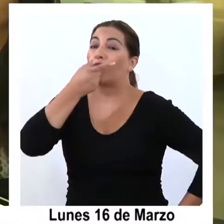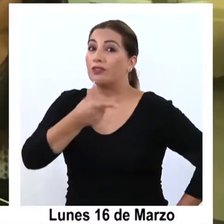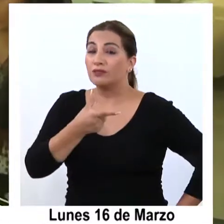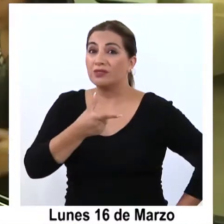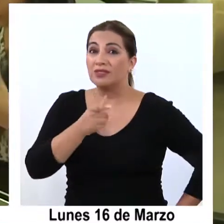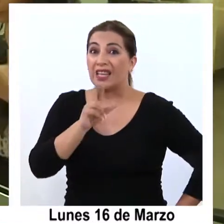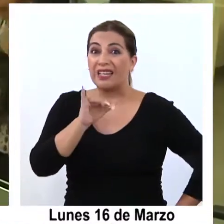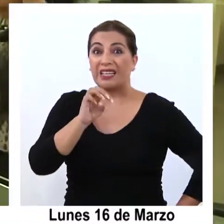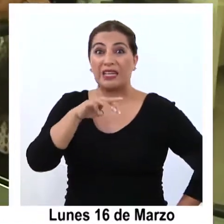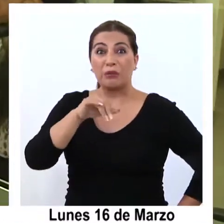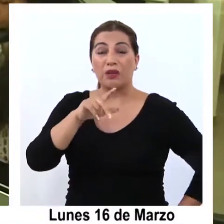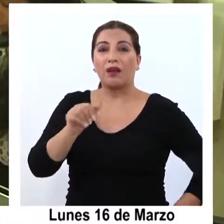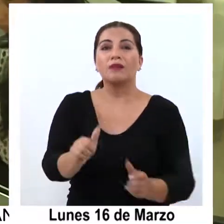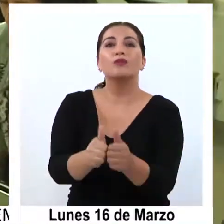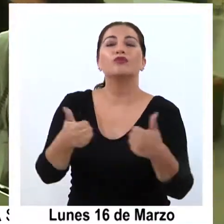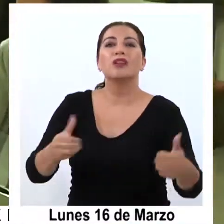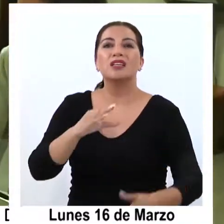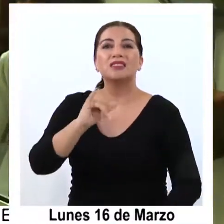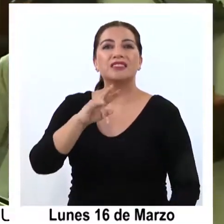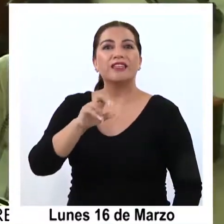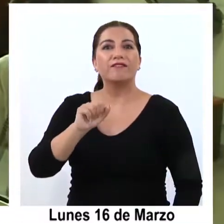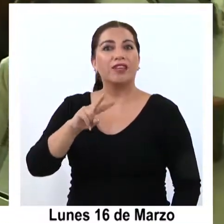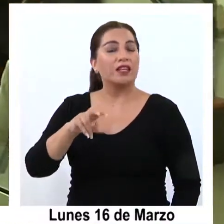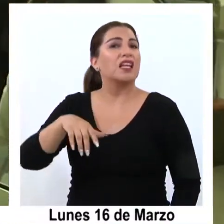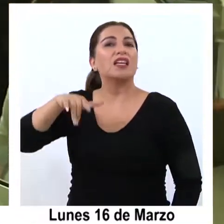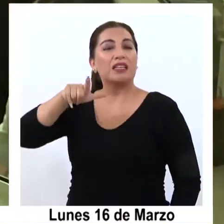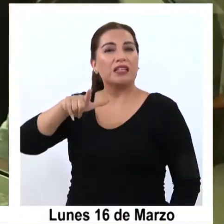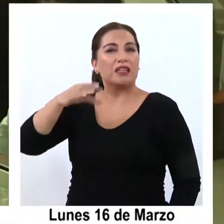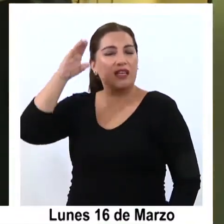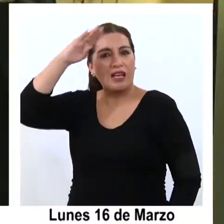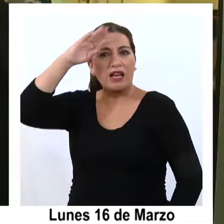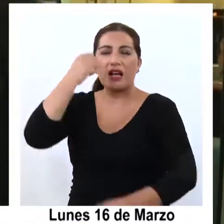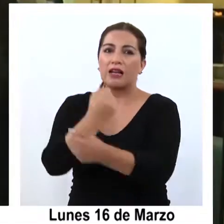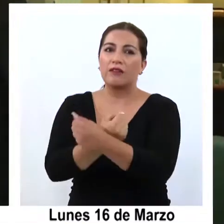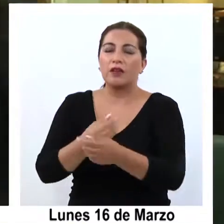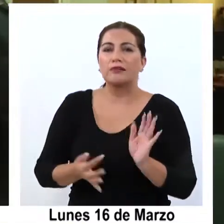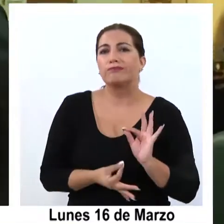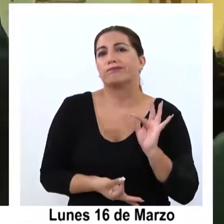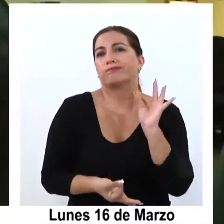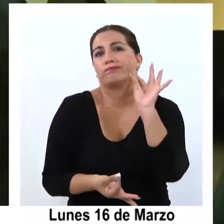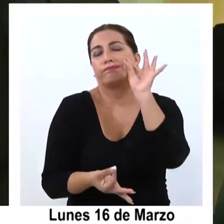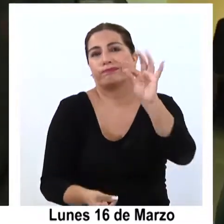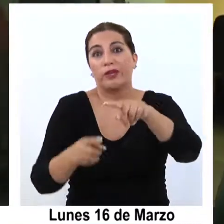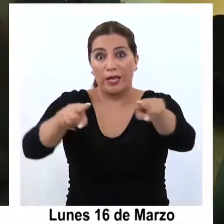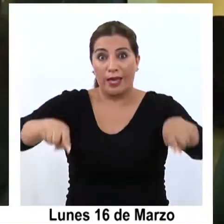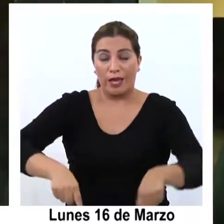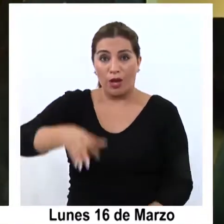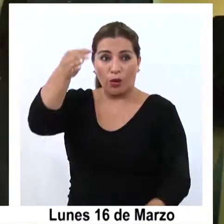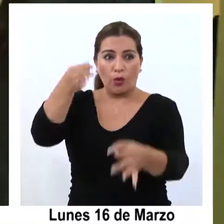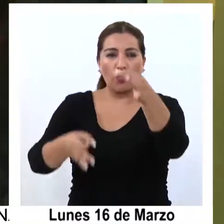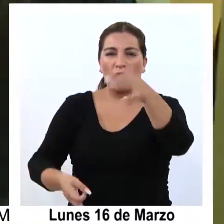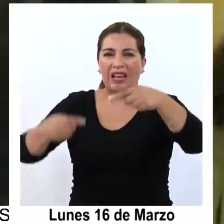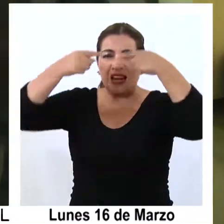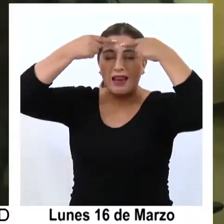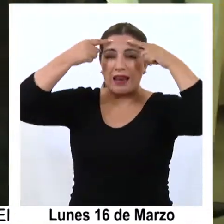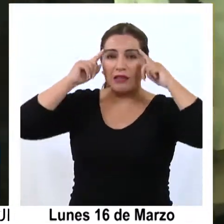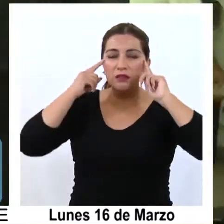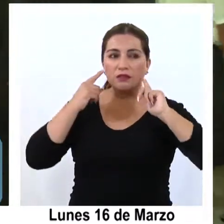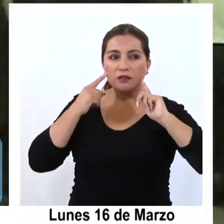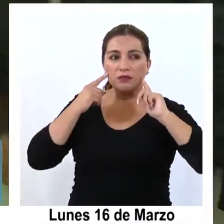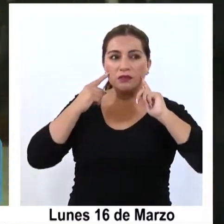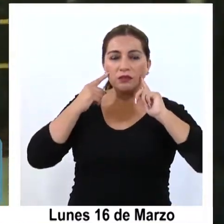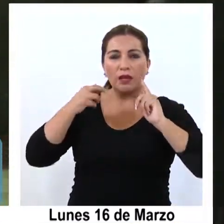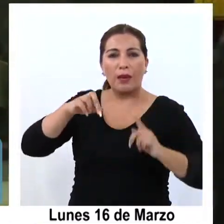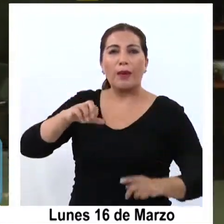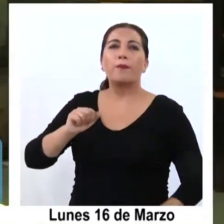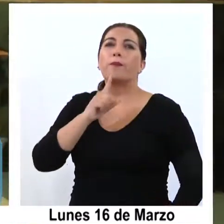Una querella criminal contra las autoridades civiles y de carabineros se presentó en el juzgado de garantía por las graves